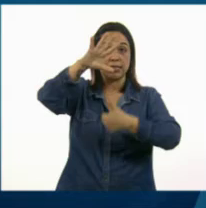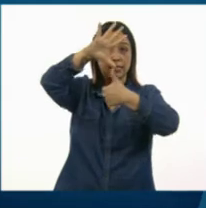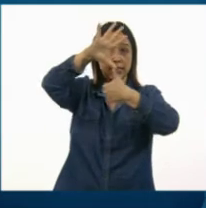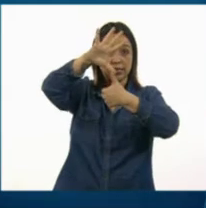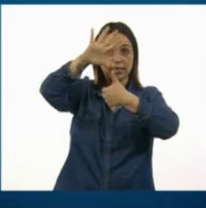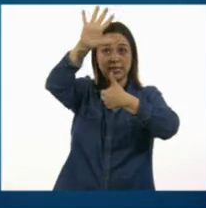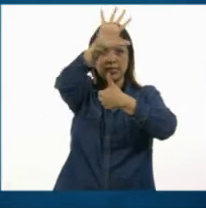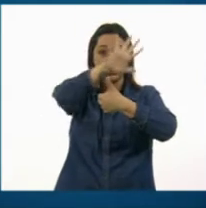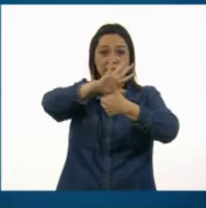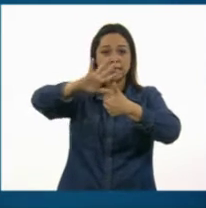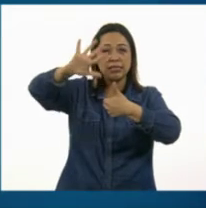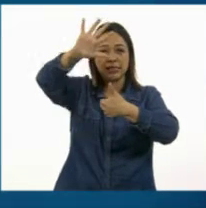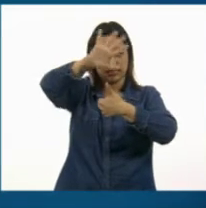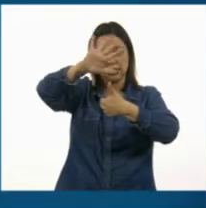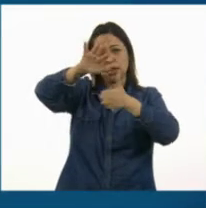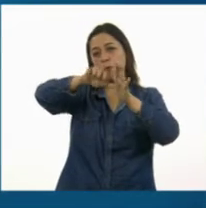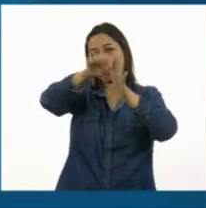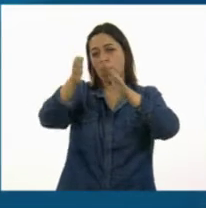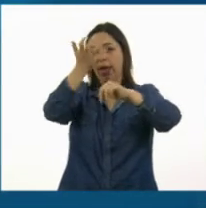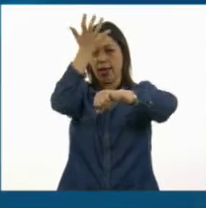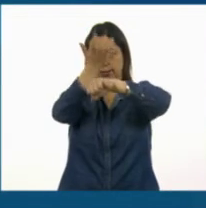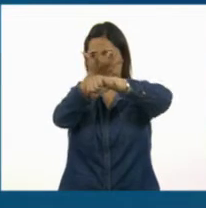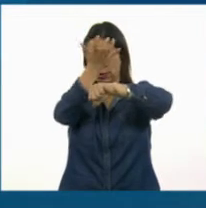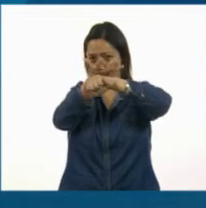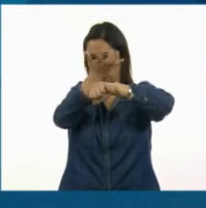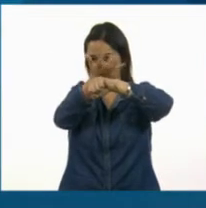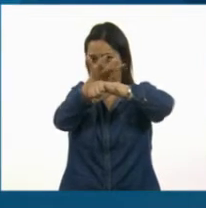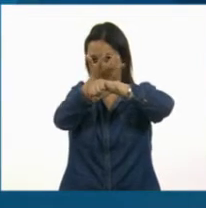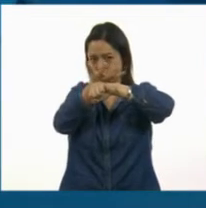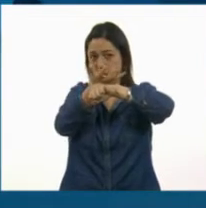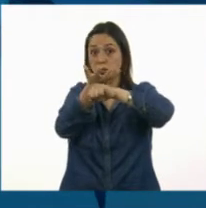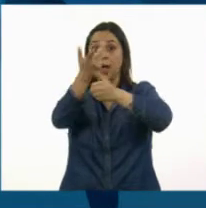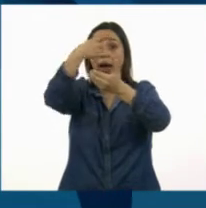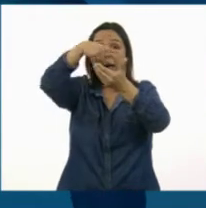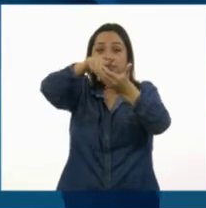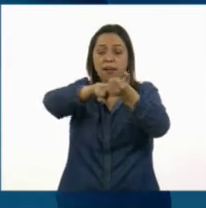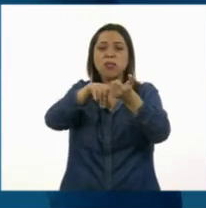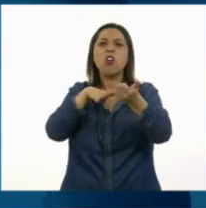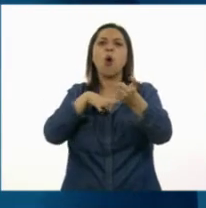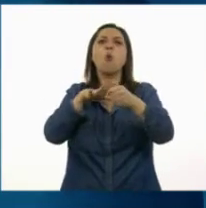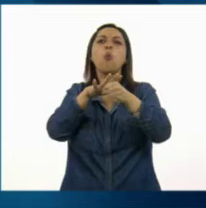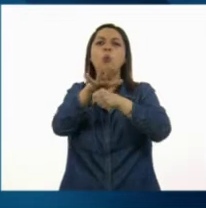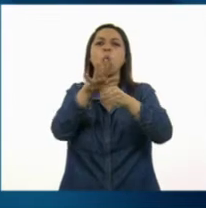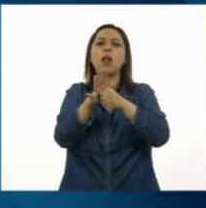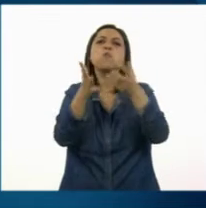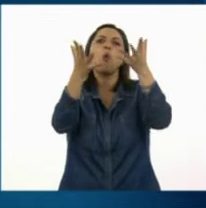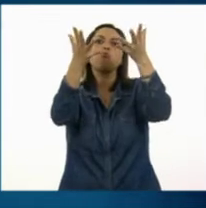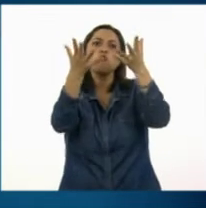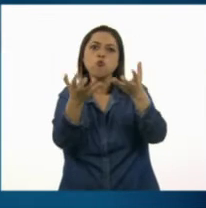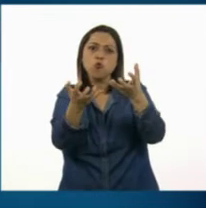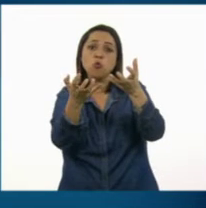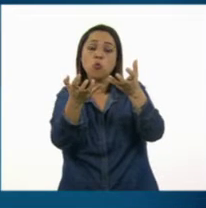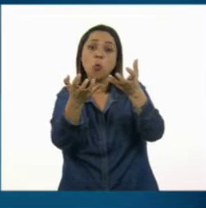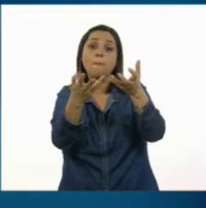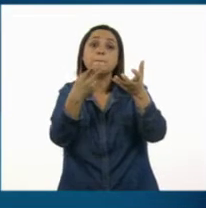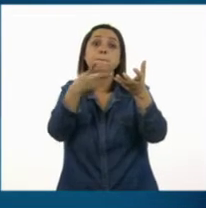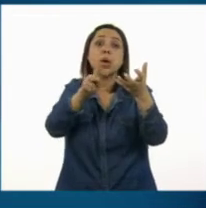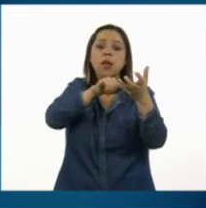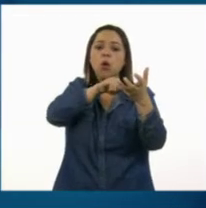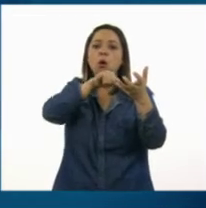regiones como los Estados Unidos que tienen un clima seco, pero en algunas partes